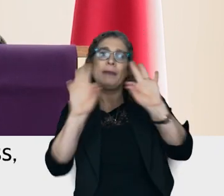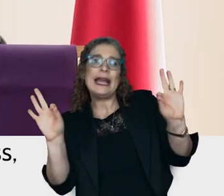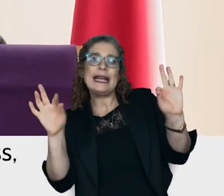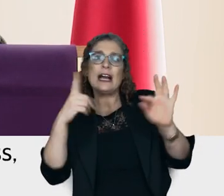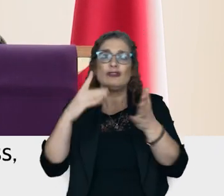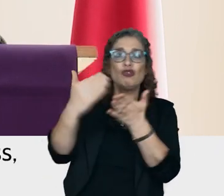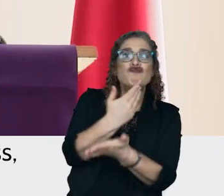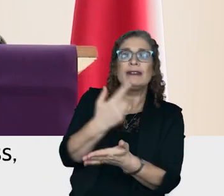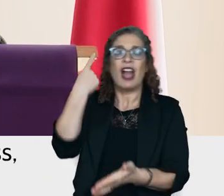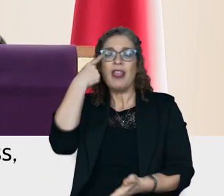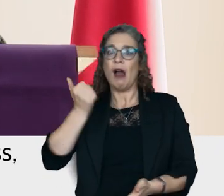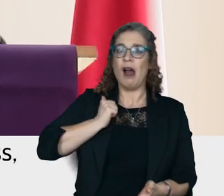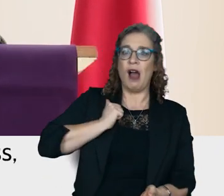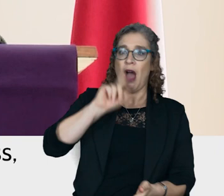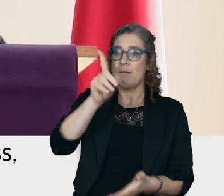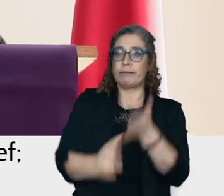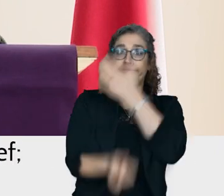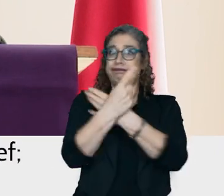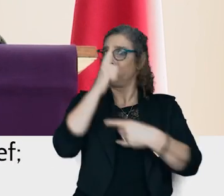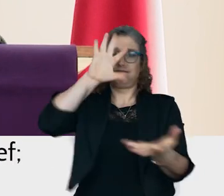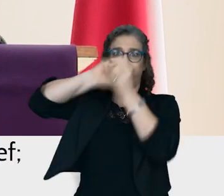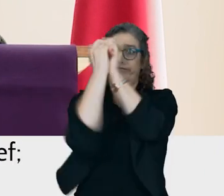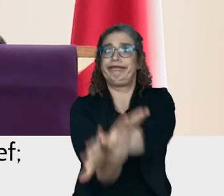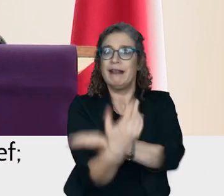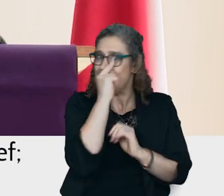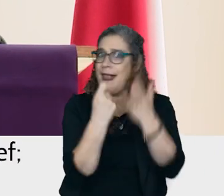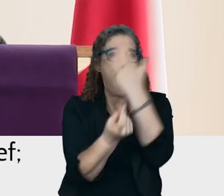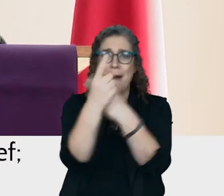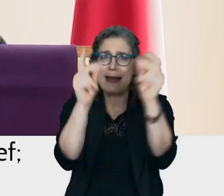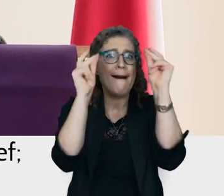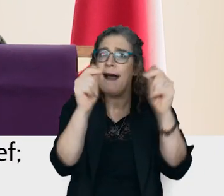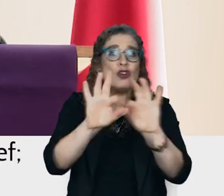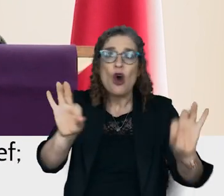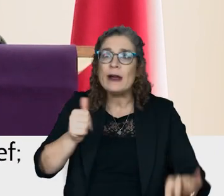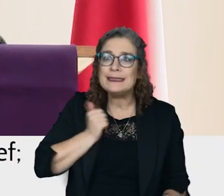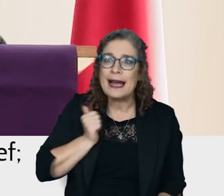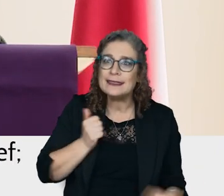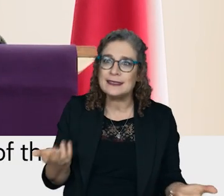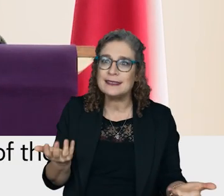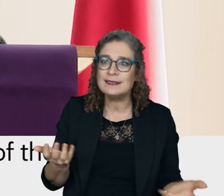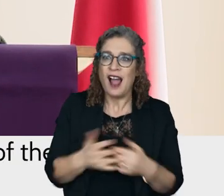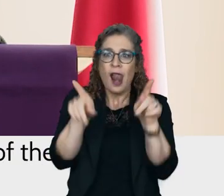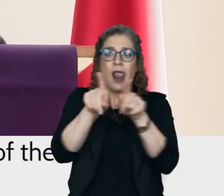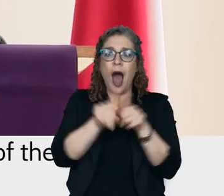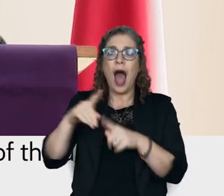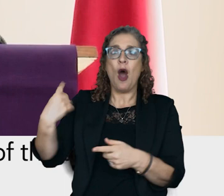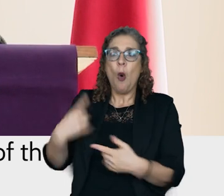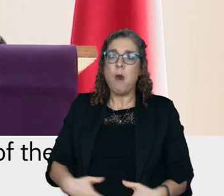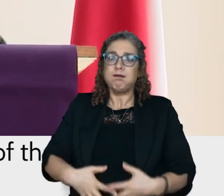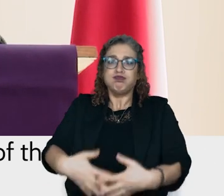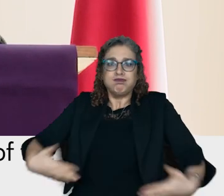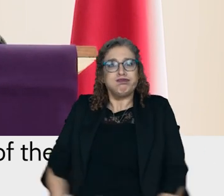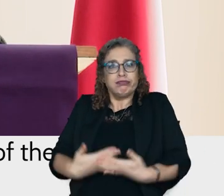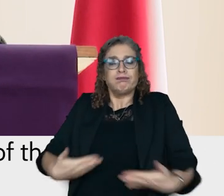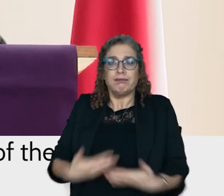Pero ustedes, hermanos, no están en la oscuridad para que el día del regreso del Señor los sorprenda como un ladrón. Todos ustedes son de la